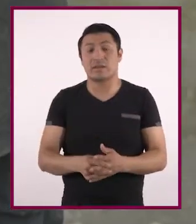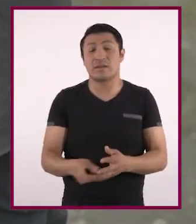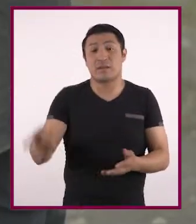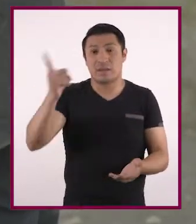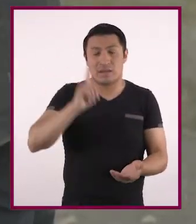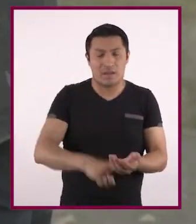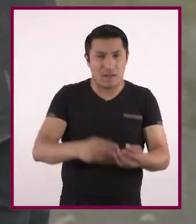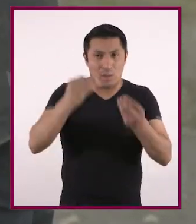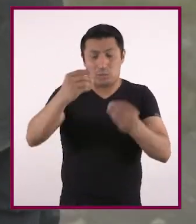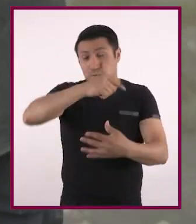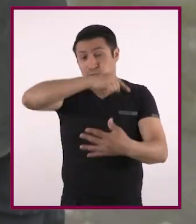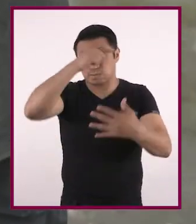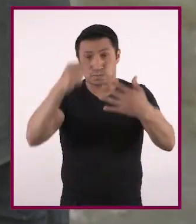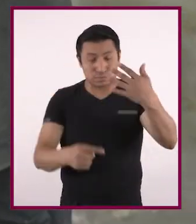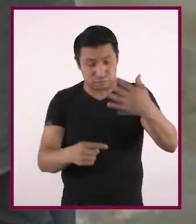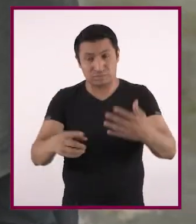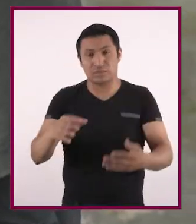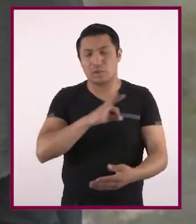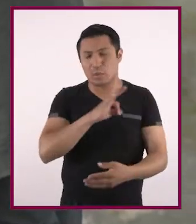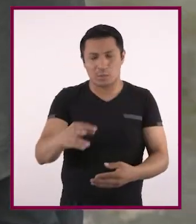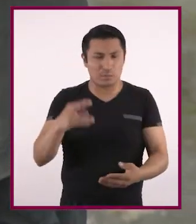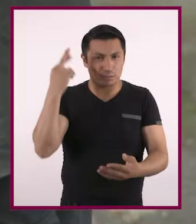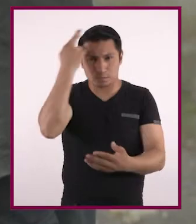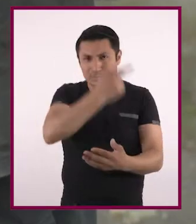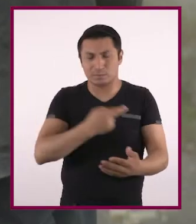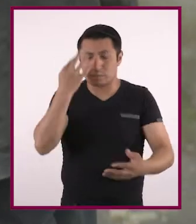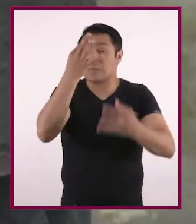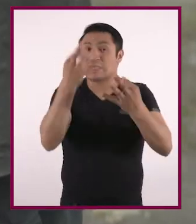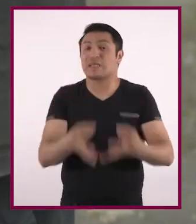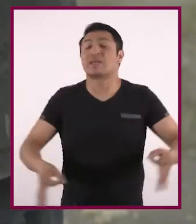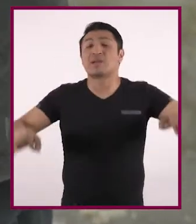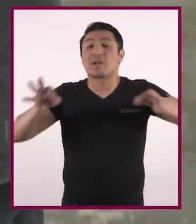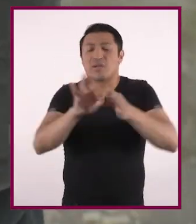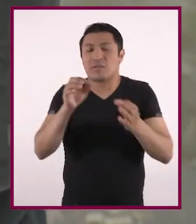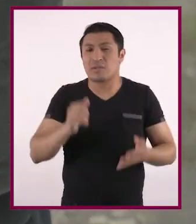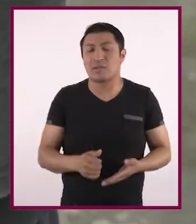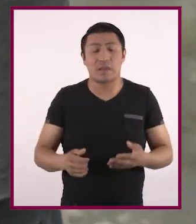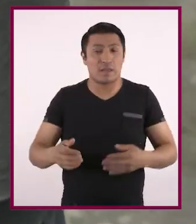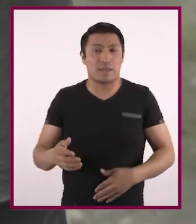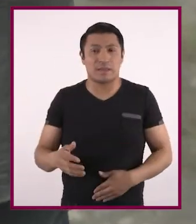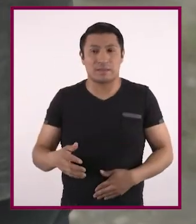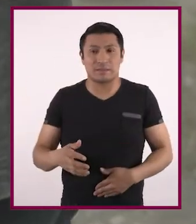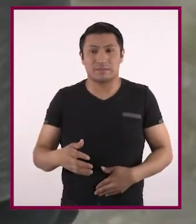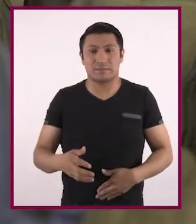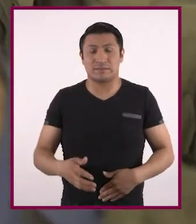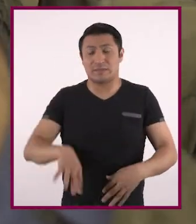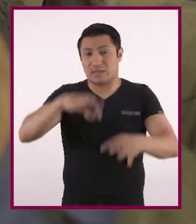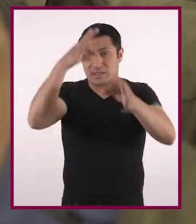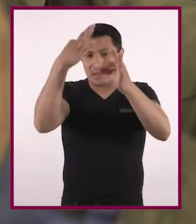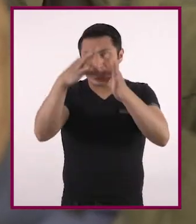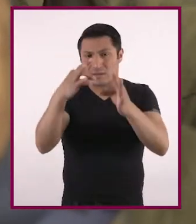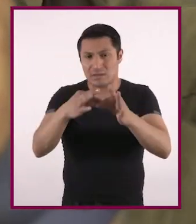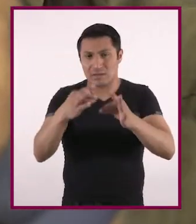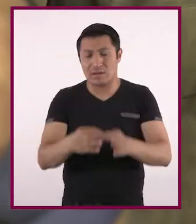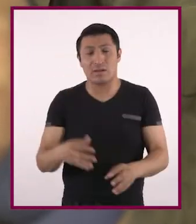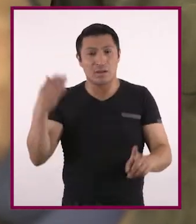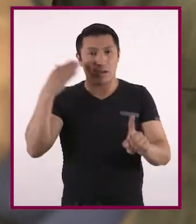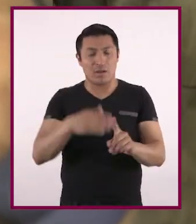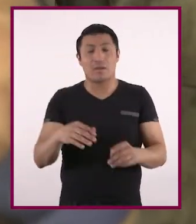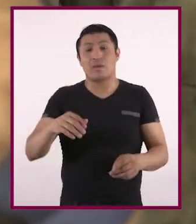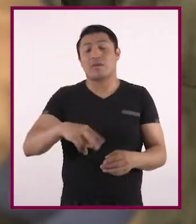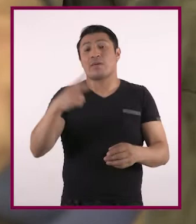entre muchos otros aspectos, se puede constatar la importante contribución que se hace al cumplimiento de los objetivos de la